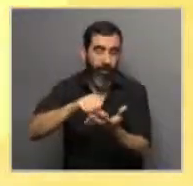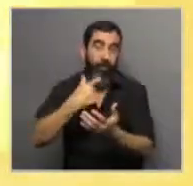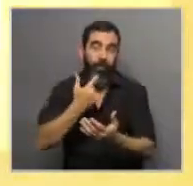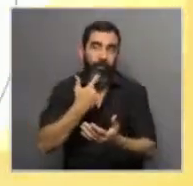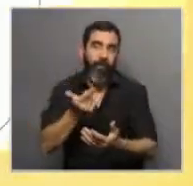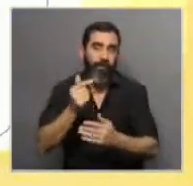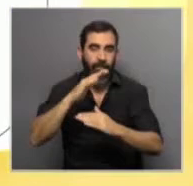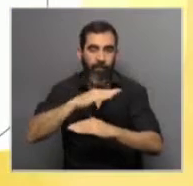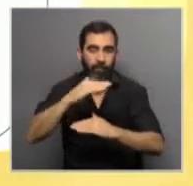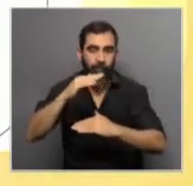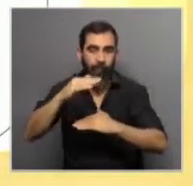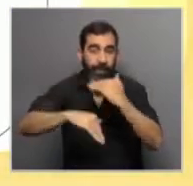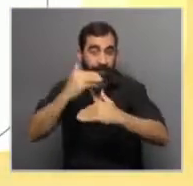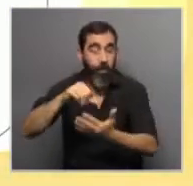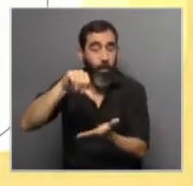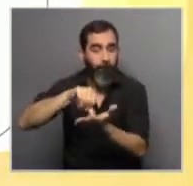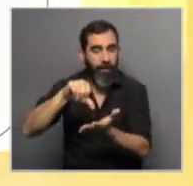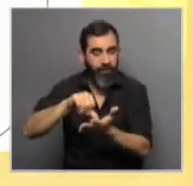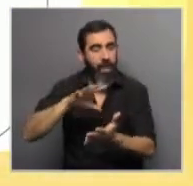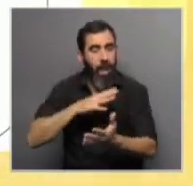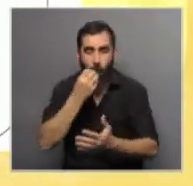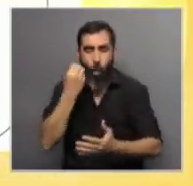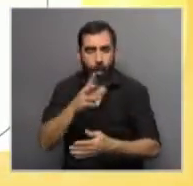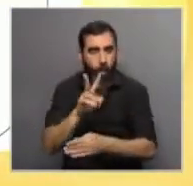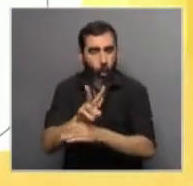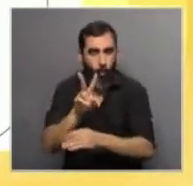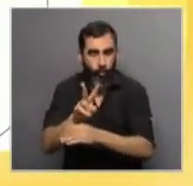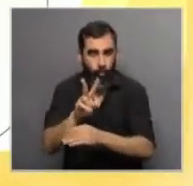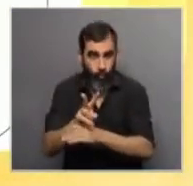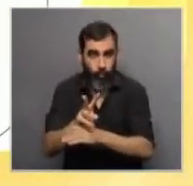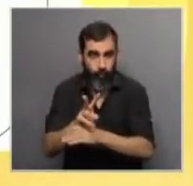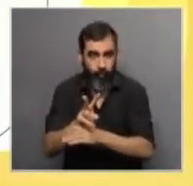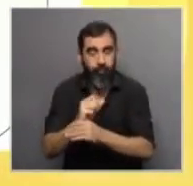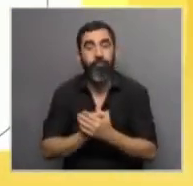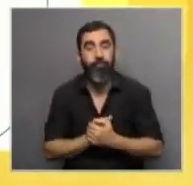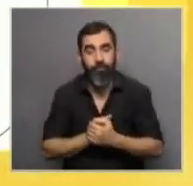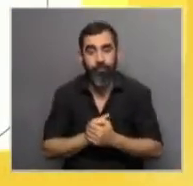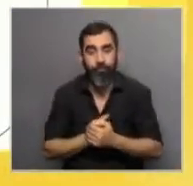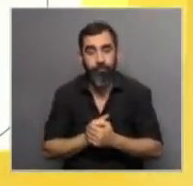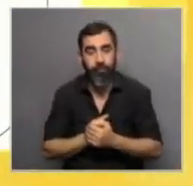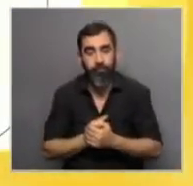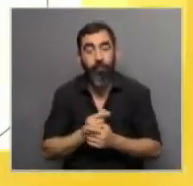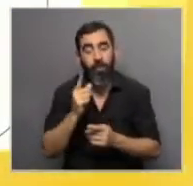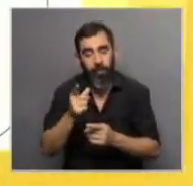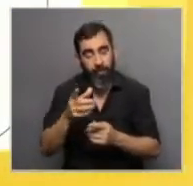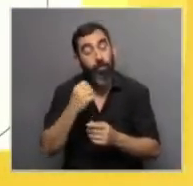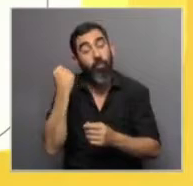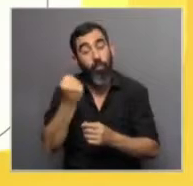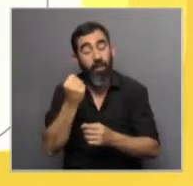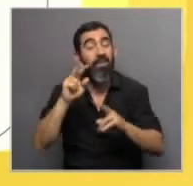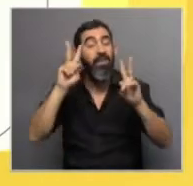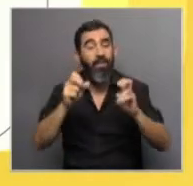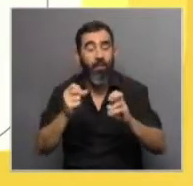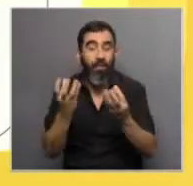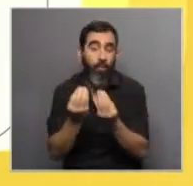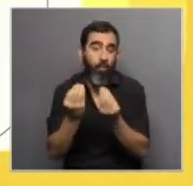desarrollados tienen buenos sistemas de screening, de tamizaje sistemáticos, de modo que también eso influye en las